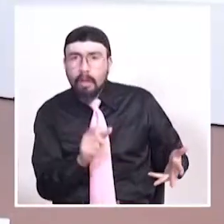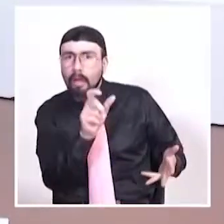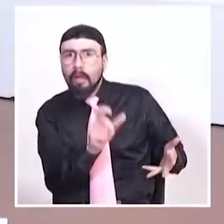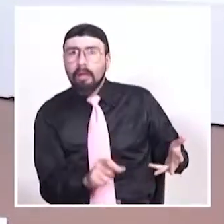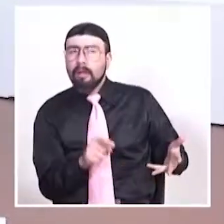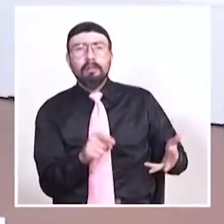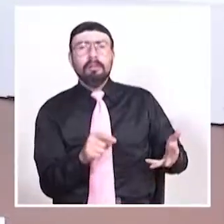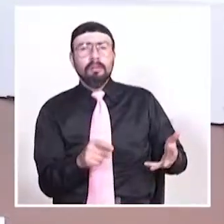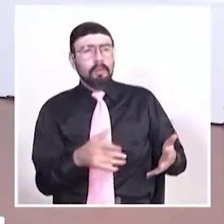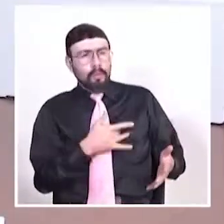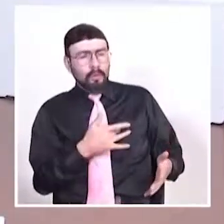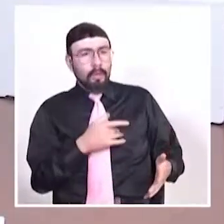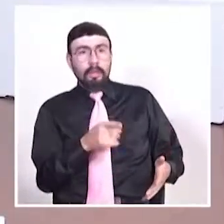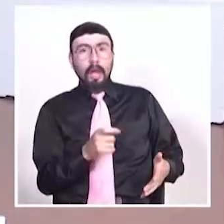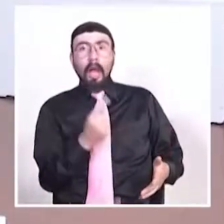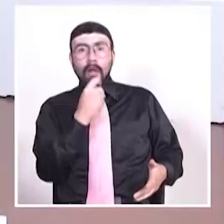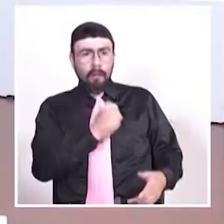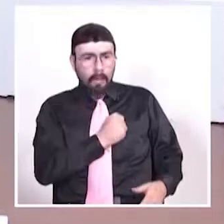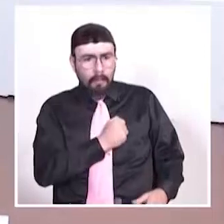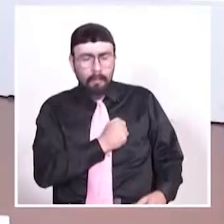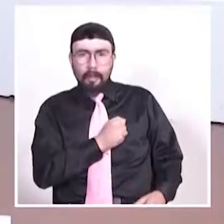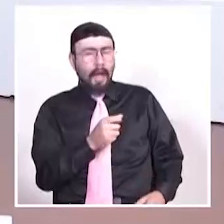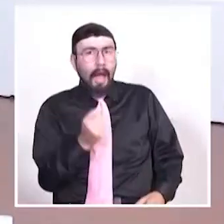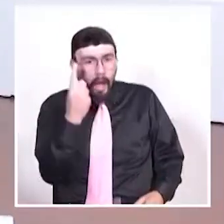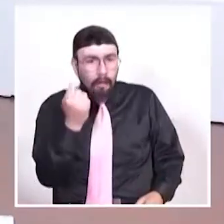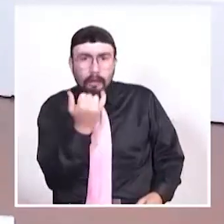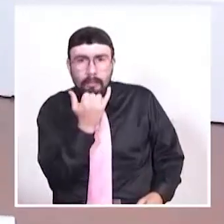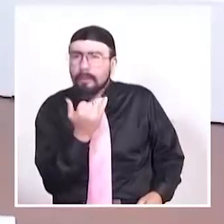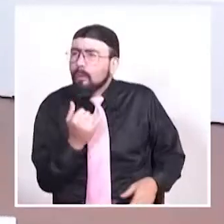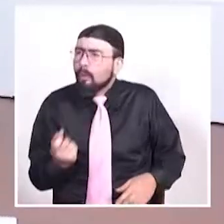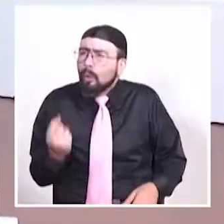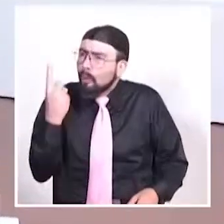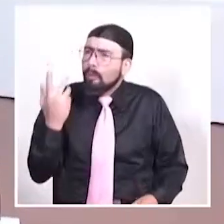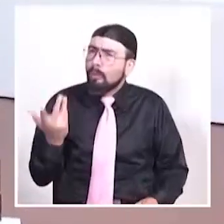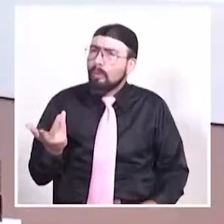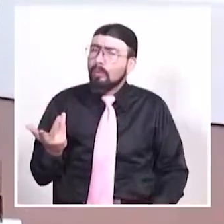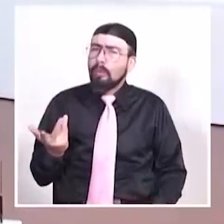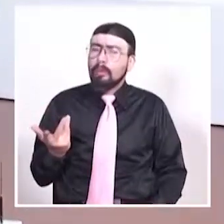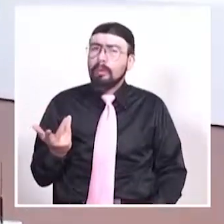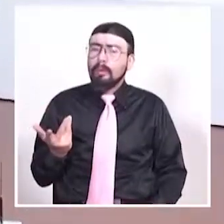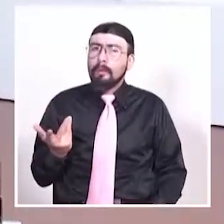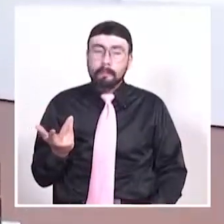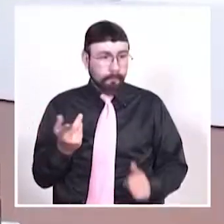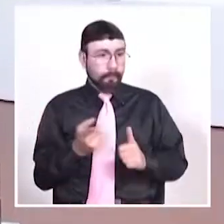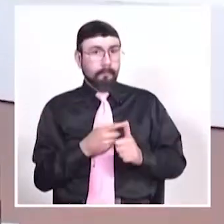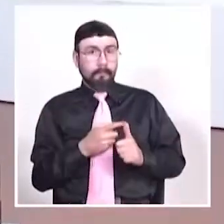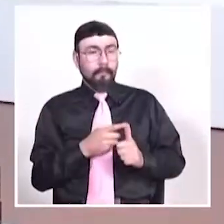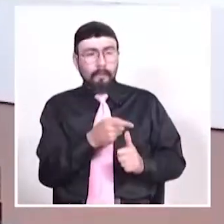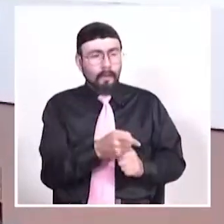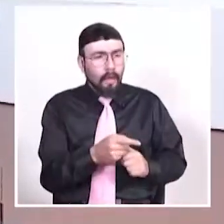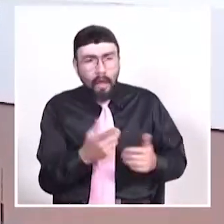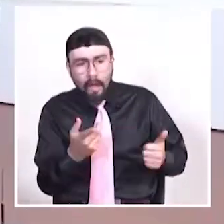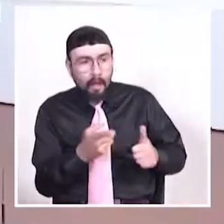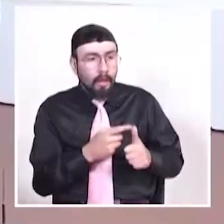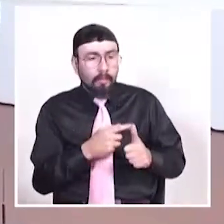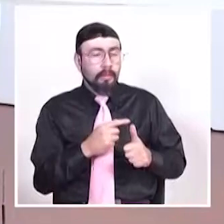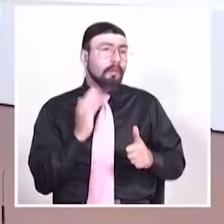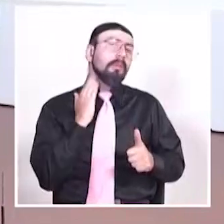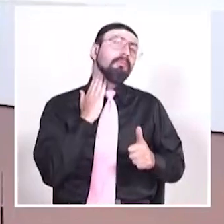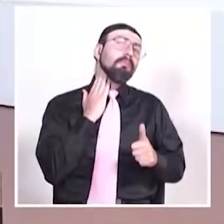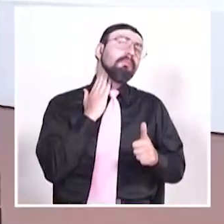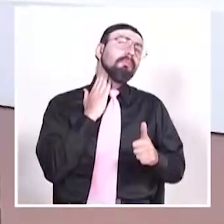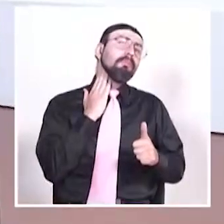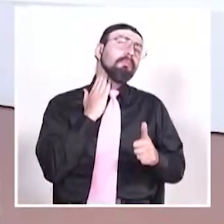paciente tiene algo en el corazón, que algo le está sucediendo? Pues básicamente es eso, es medir signos vitales. En ese momento se mide el